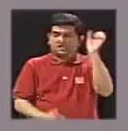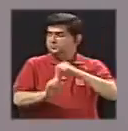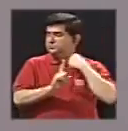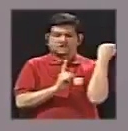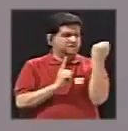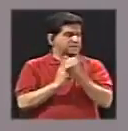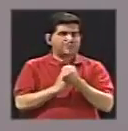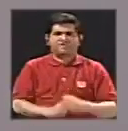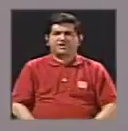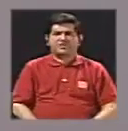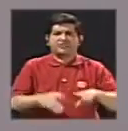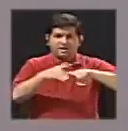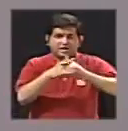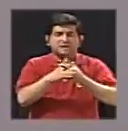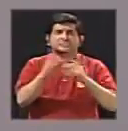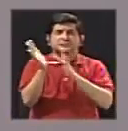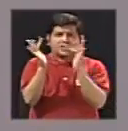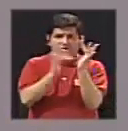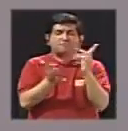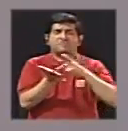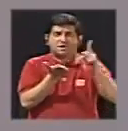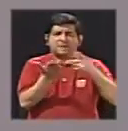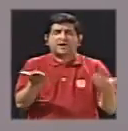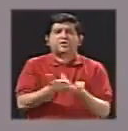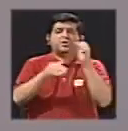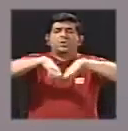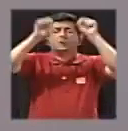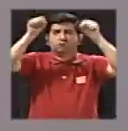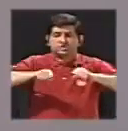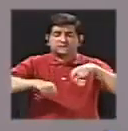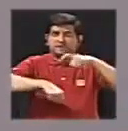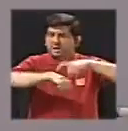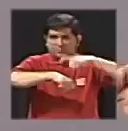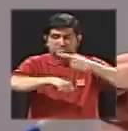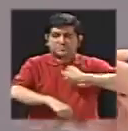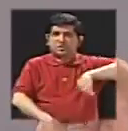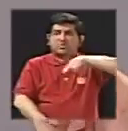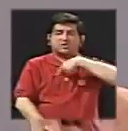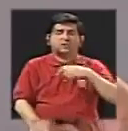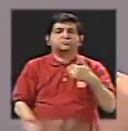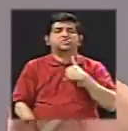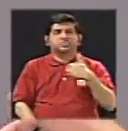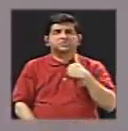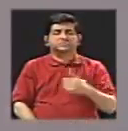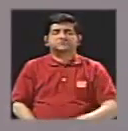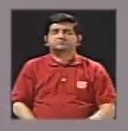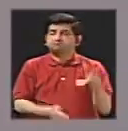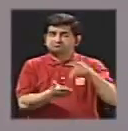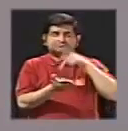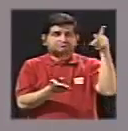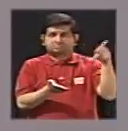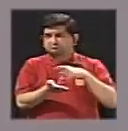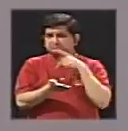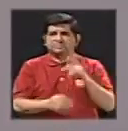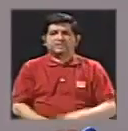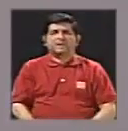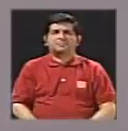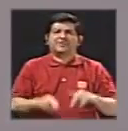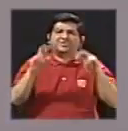que a partir de abril se iba a pagar con el sistema nuevo. A esa fecha nosotros estábamos recibiendo el salario,